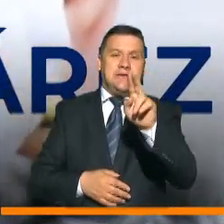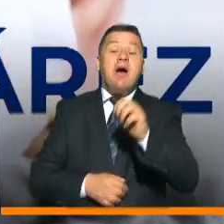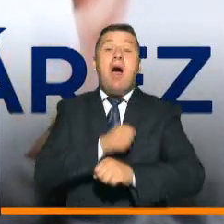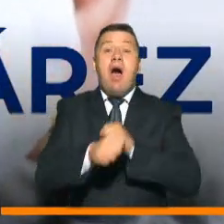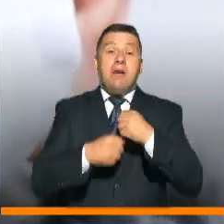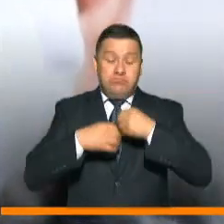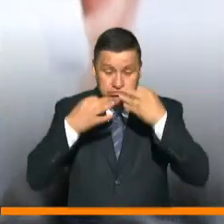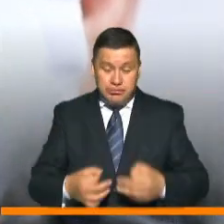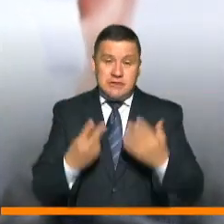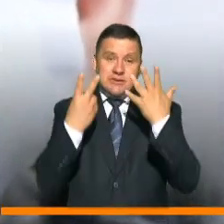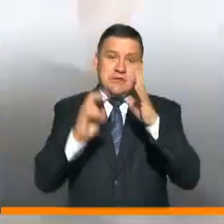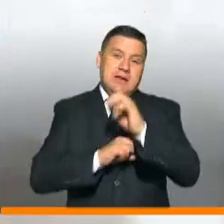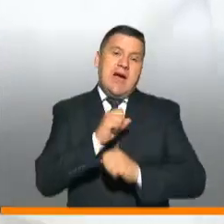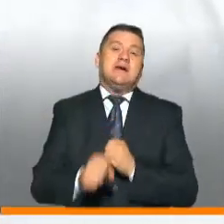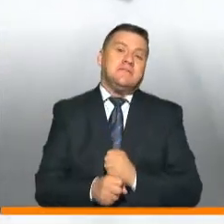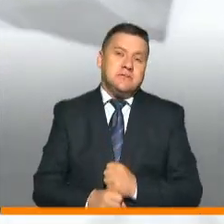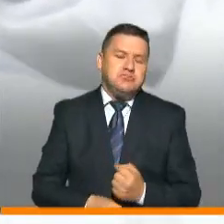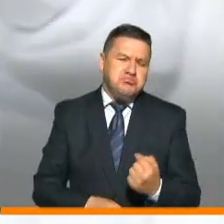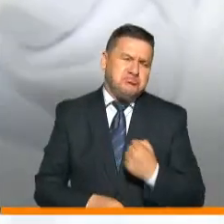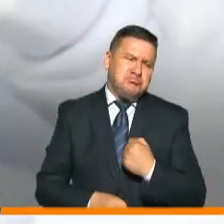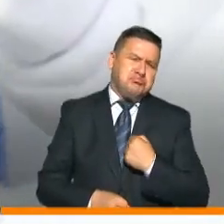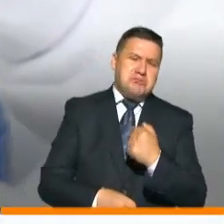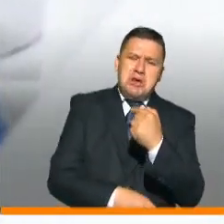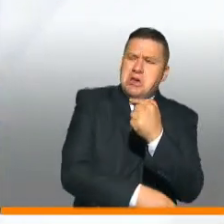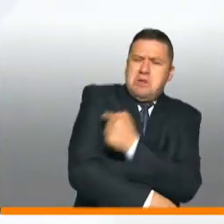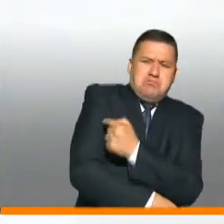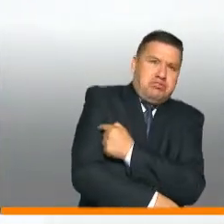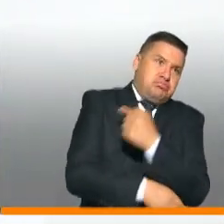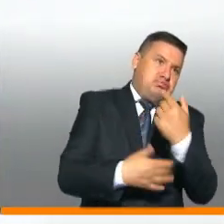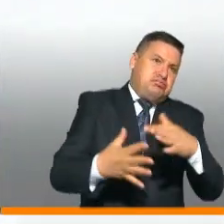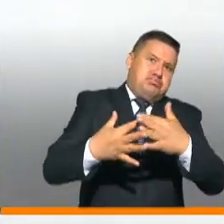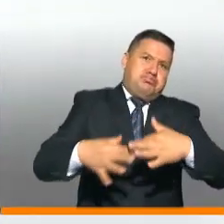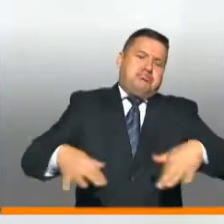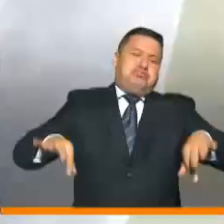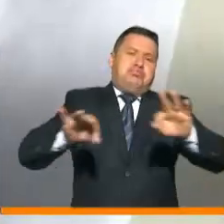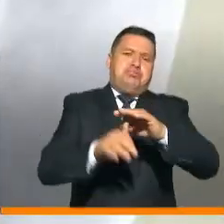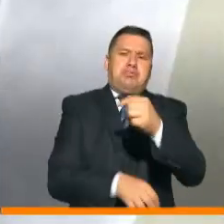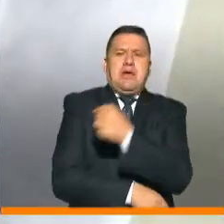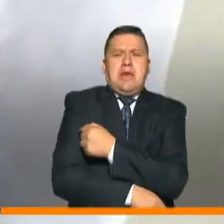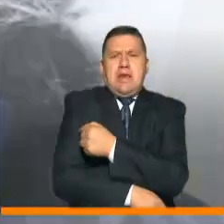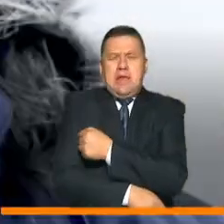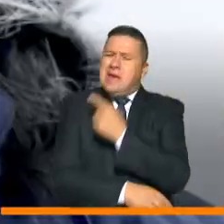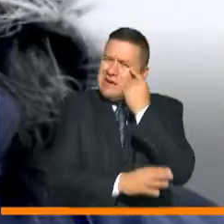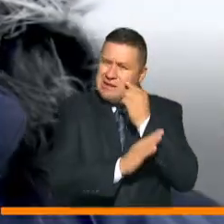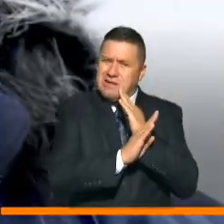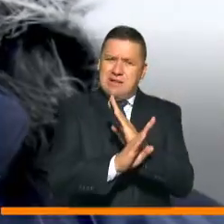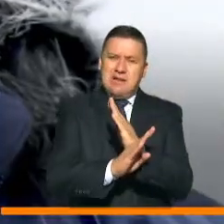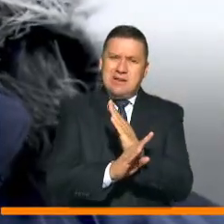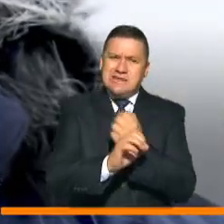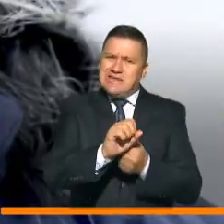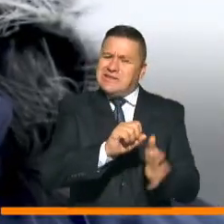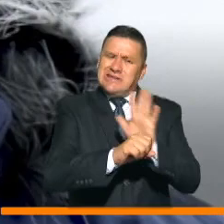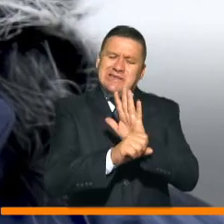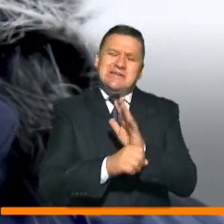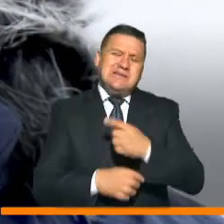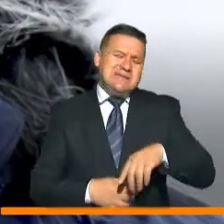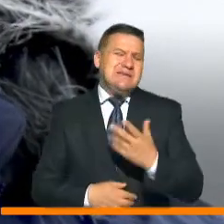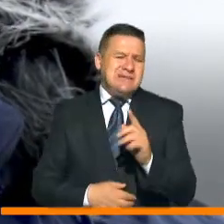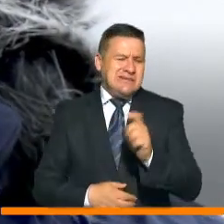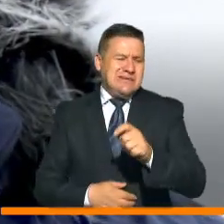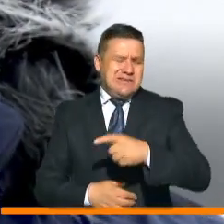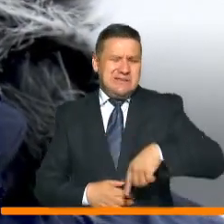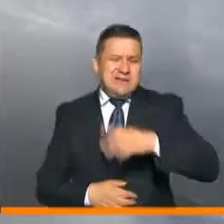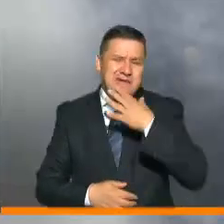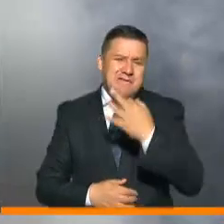edad, tengo 70 años. Yo pienso que la vacuna es importante, vacunarse uno para prevenir el COVID y que es